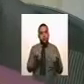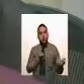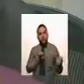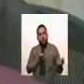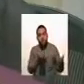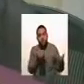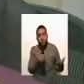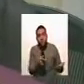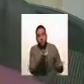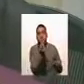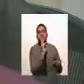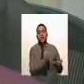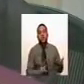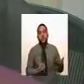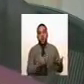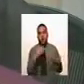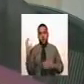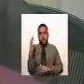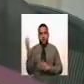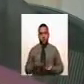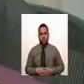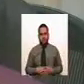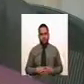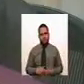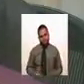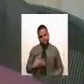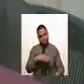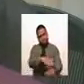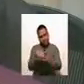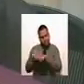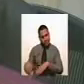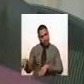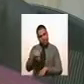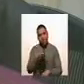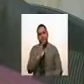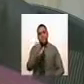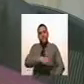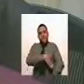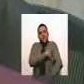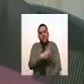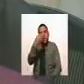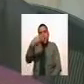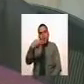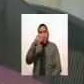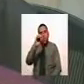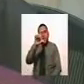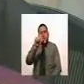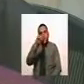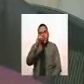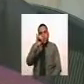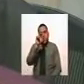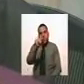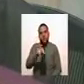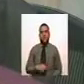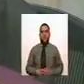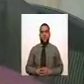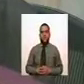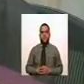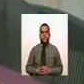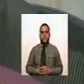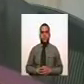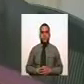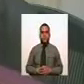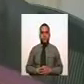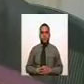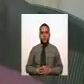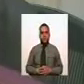frontera. No nos queda otro camino que el de llamar la atención a la señora ministra Holguín para que honre su cargo y exija